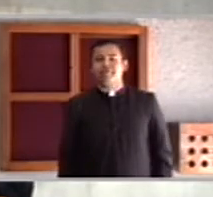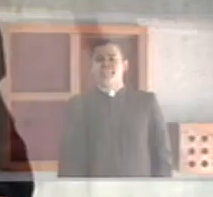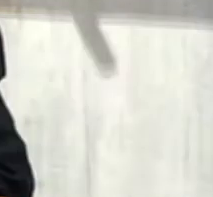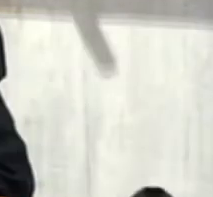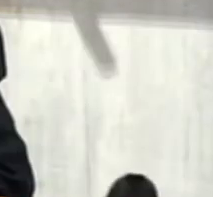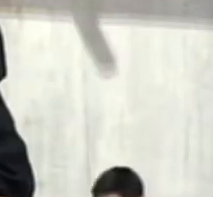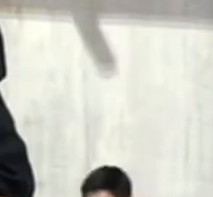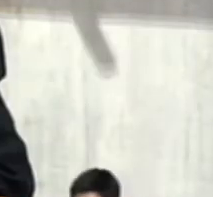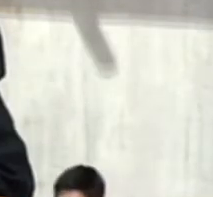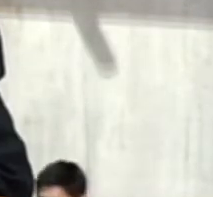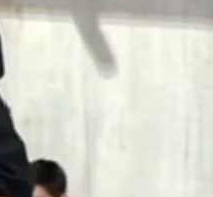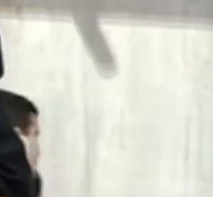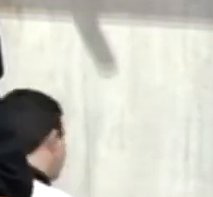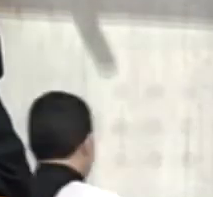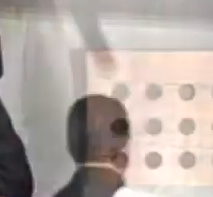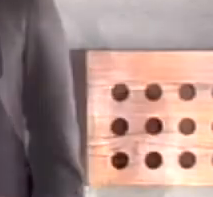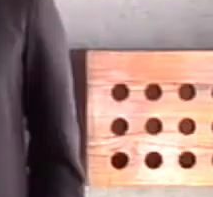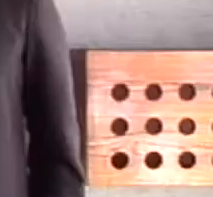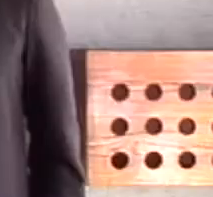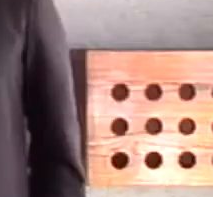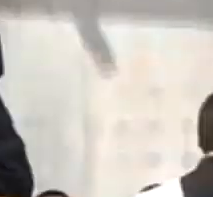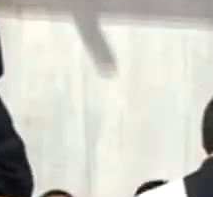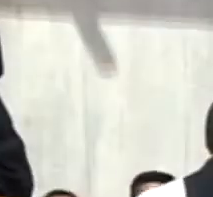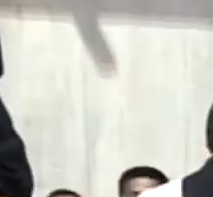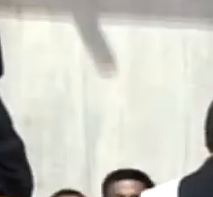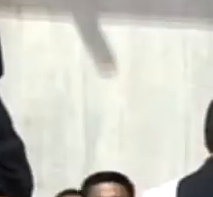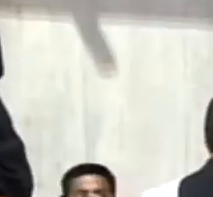De pie, por favor.